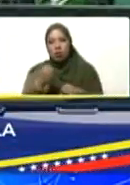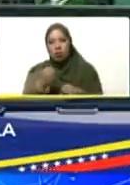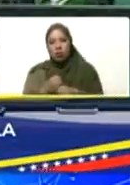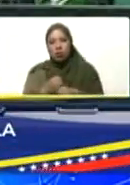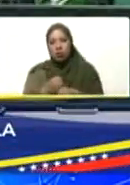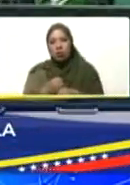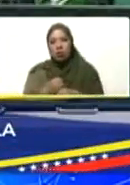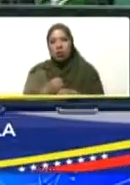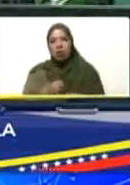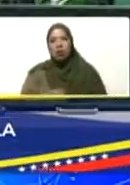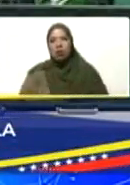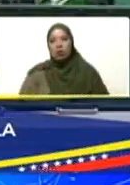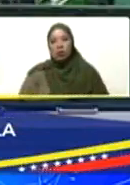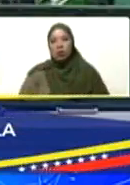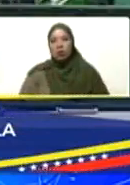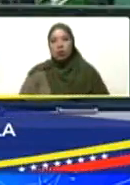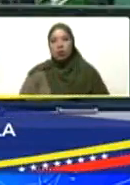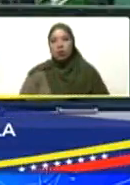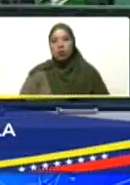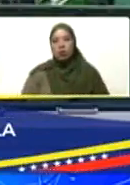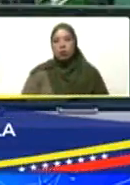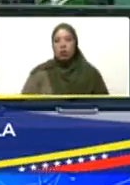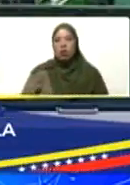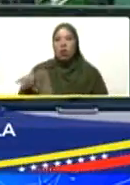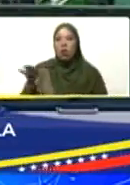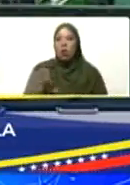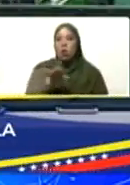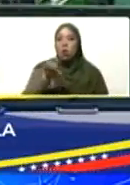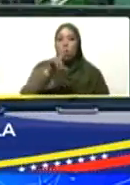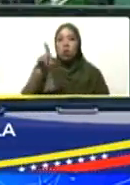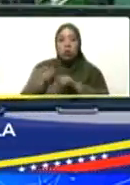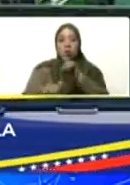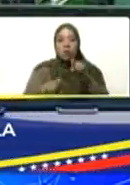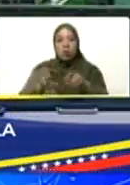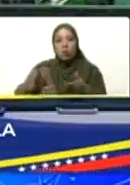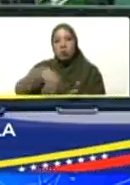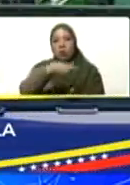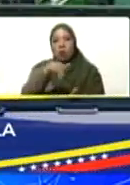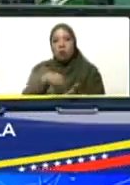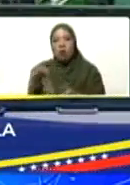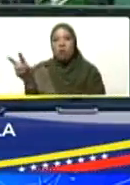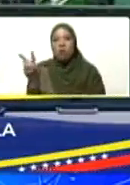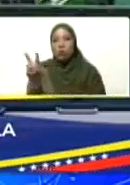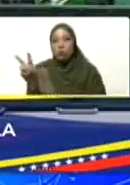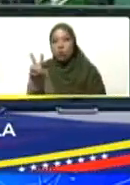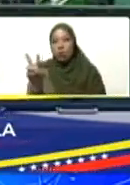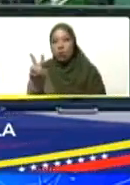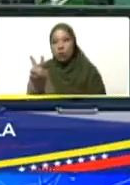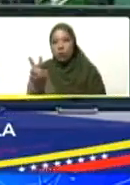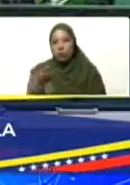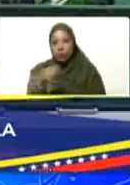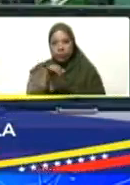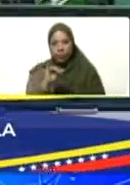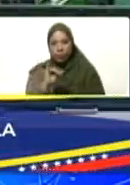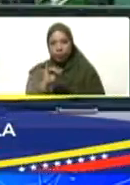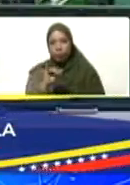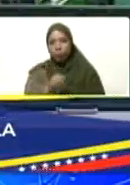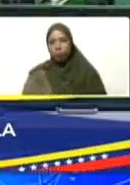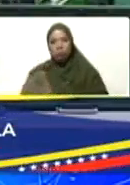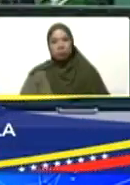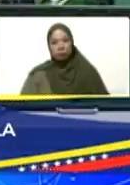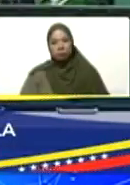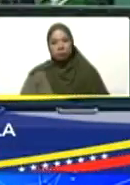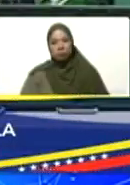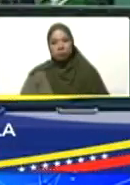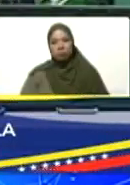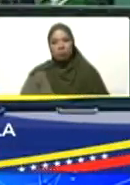¿no?, hay un gran consenso nacional en Venezuela, que nos arropa a todos los